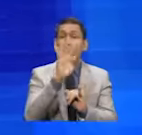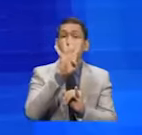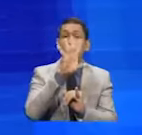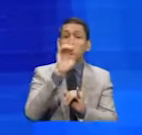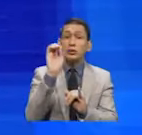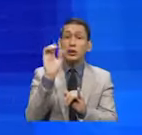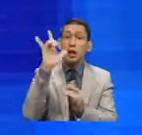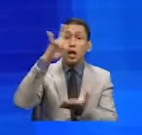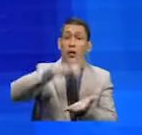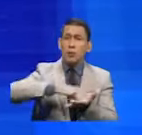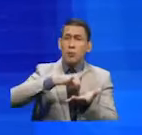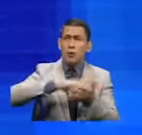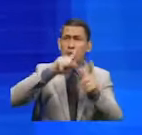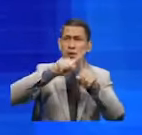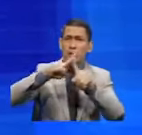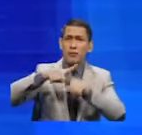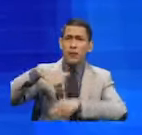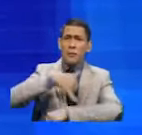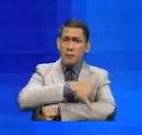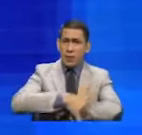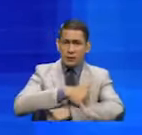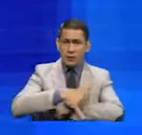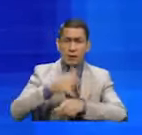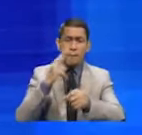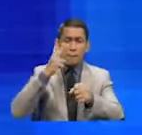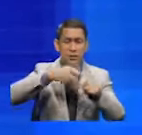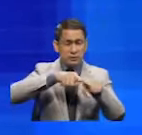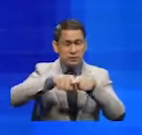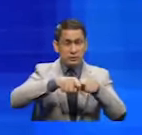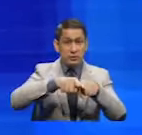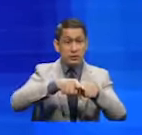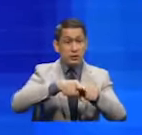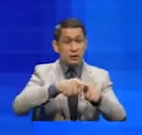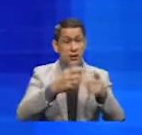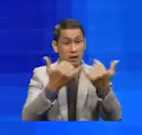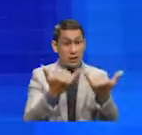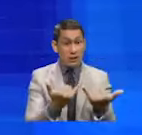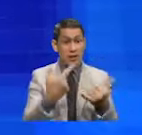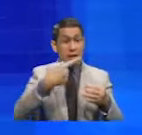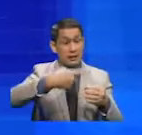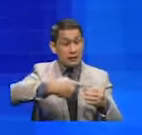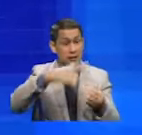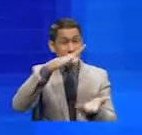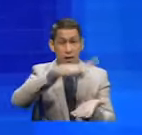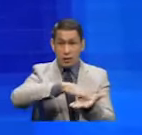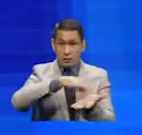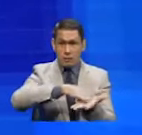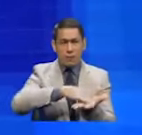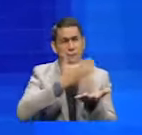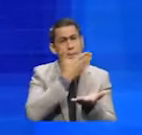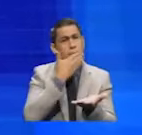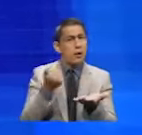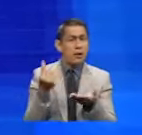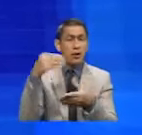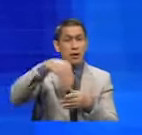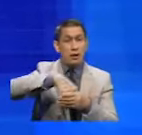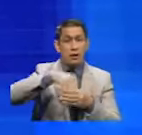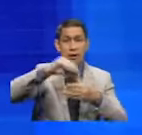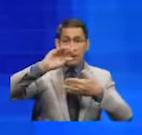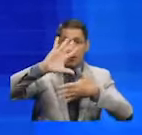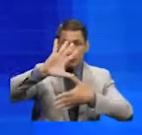aeropuertos participantes, considerándolo el mejor de América Latina y el Caribe con acreditación nivel 5